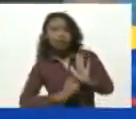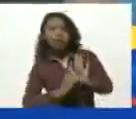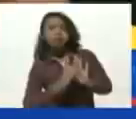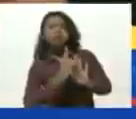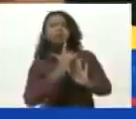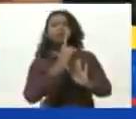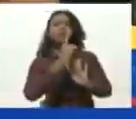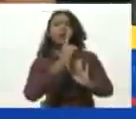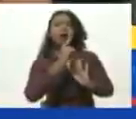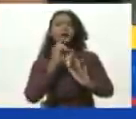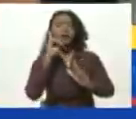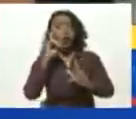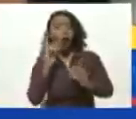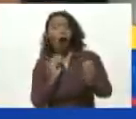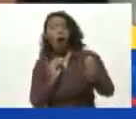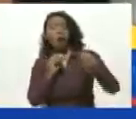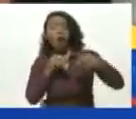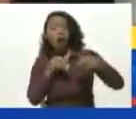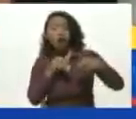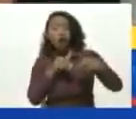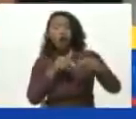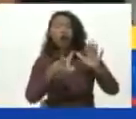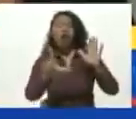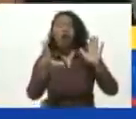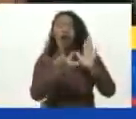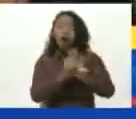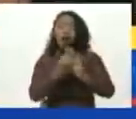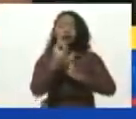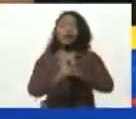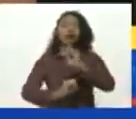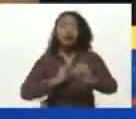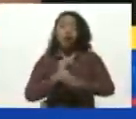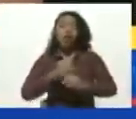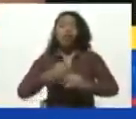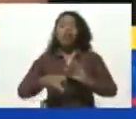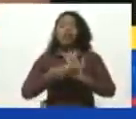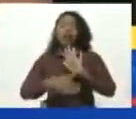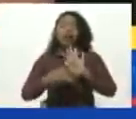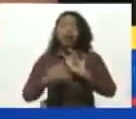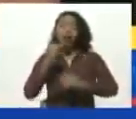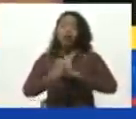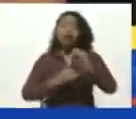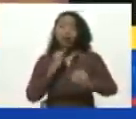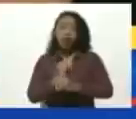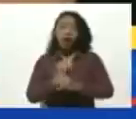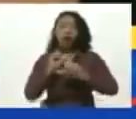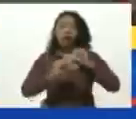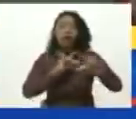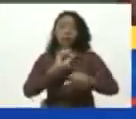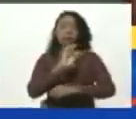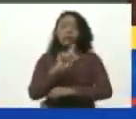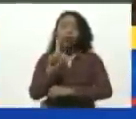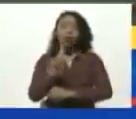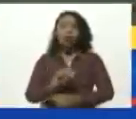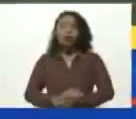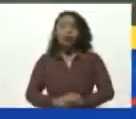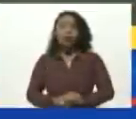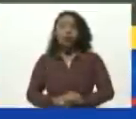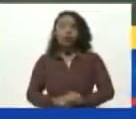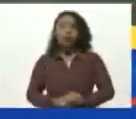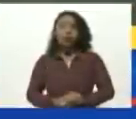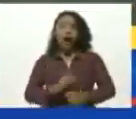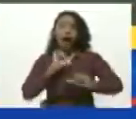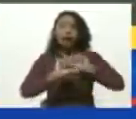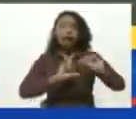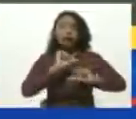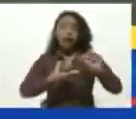de un entramado legal internacional, de derechos internacionales? ¿O el siglo XXI es el